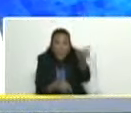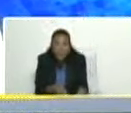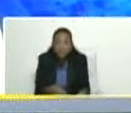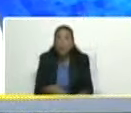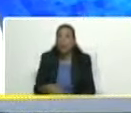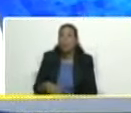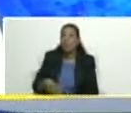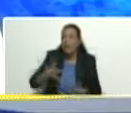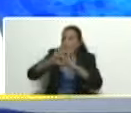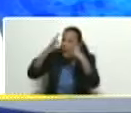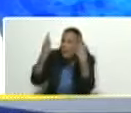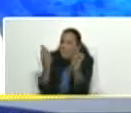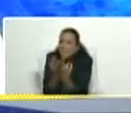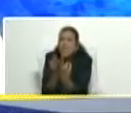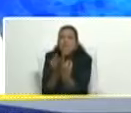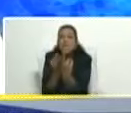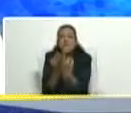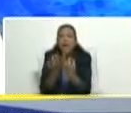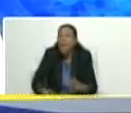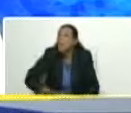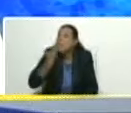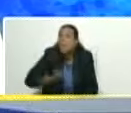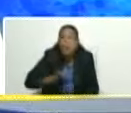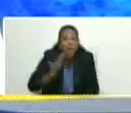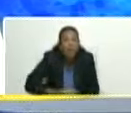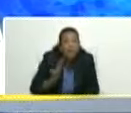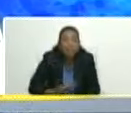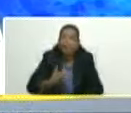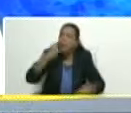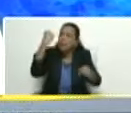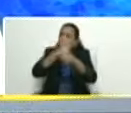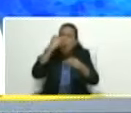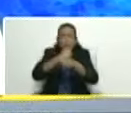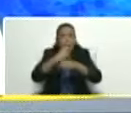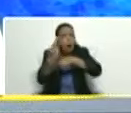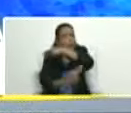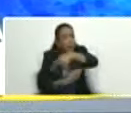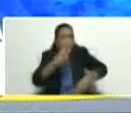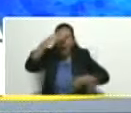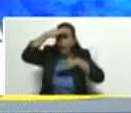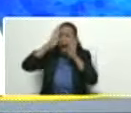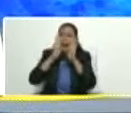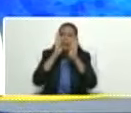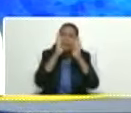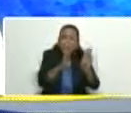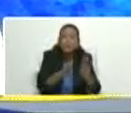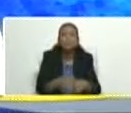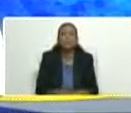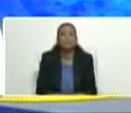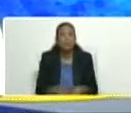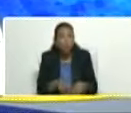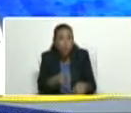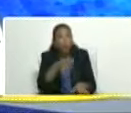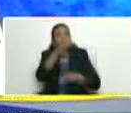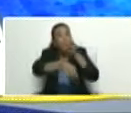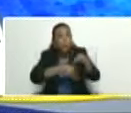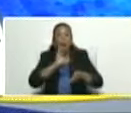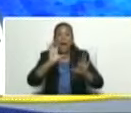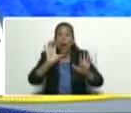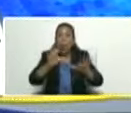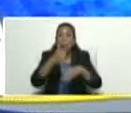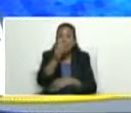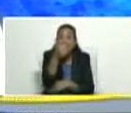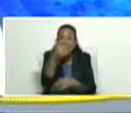familia, en el centro de toda la acción de la revolución bolivariana. Aquí, como usted lo ha expresado en estos 10